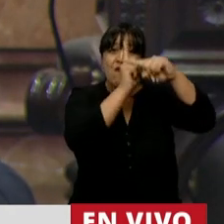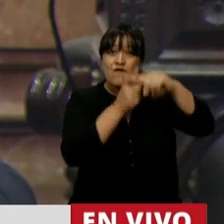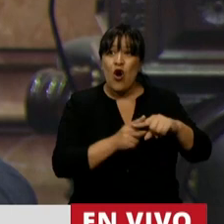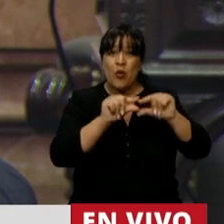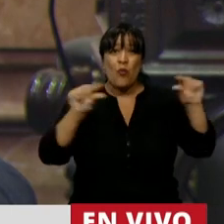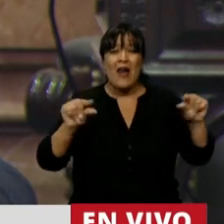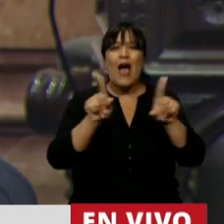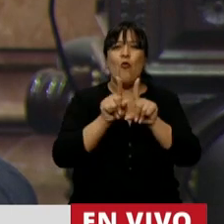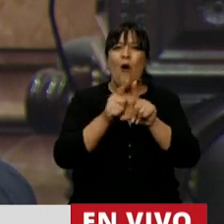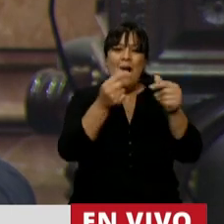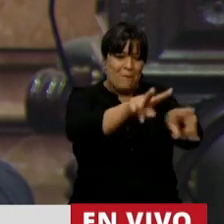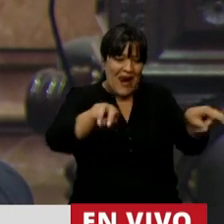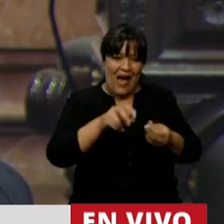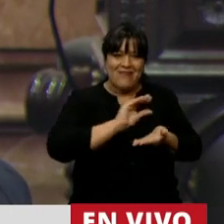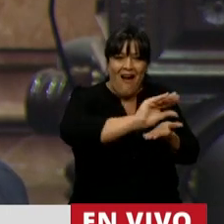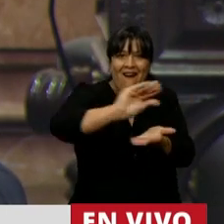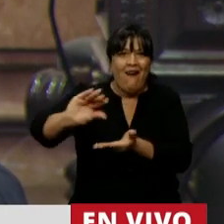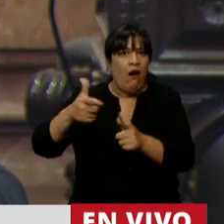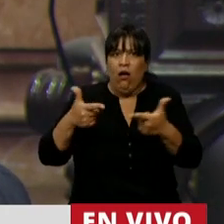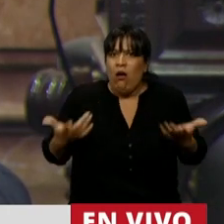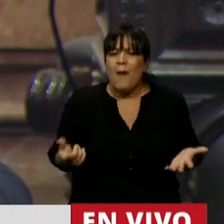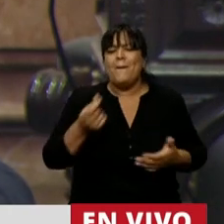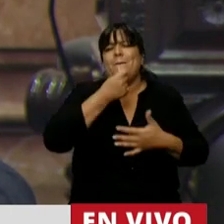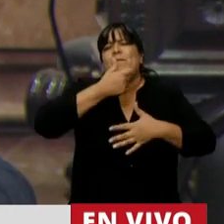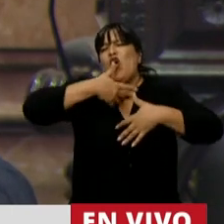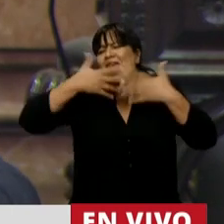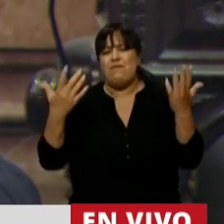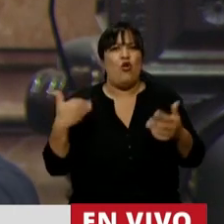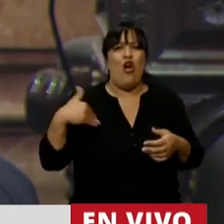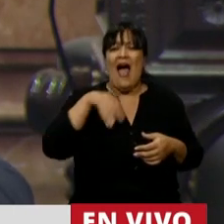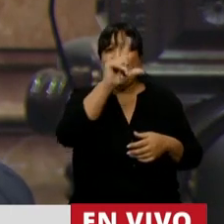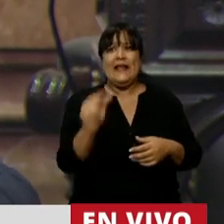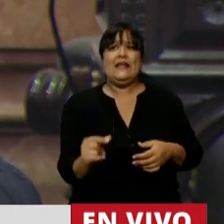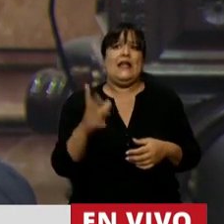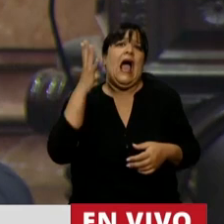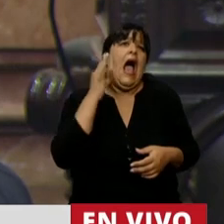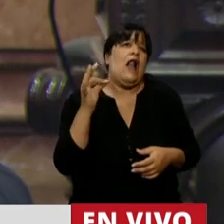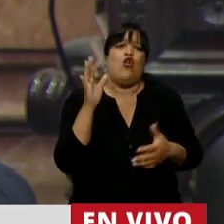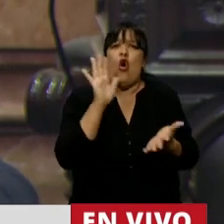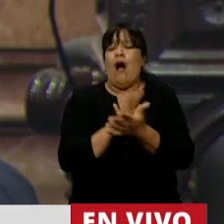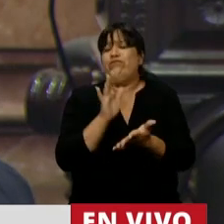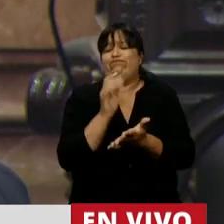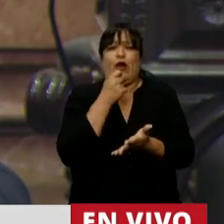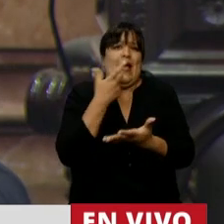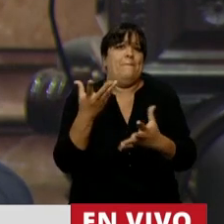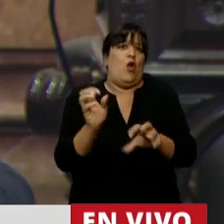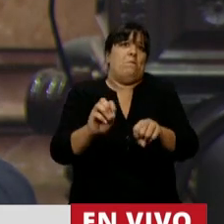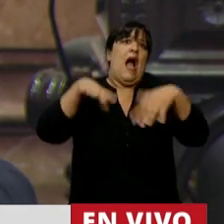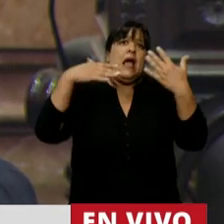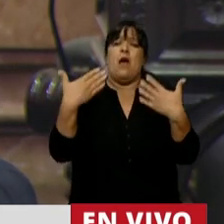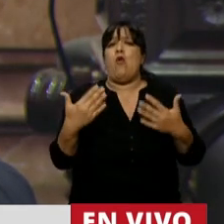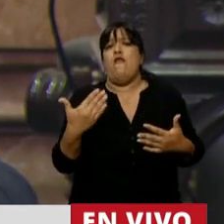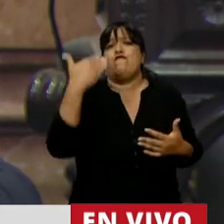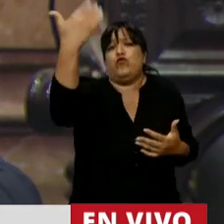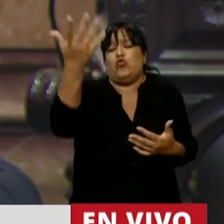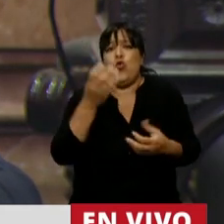carácter redistributivo. Porque miren, si la Argentina por algún efecto mágico creciera mucho o recaudara